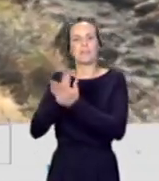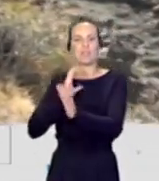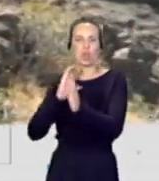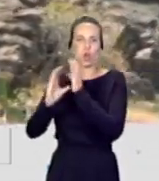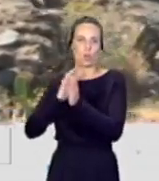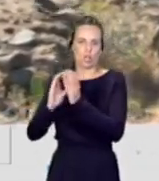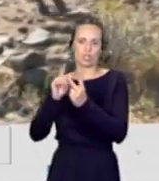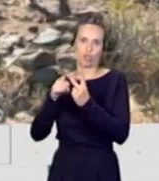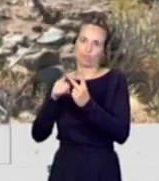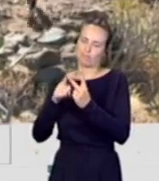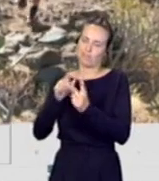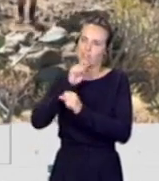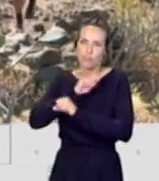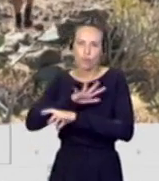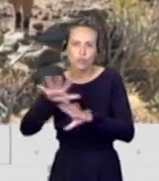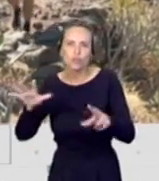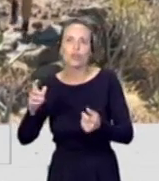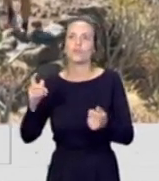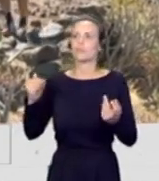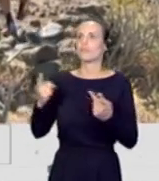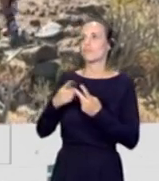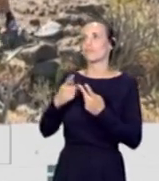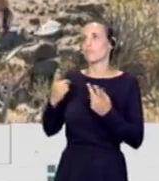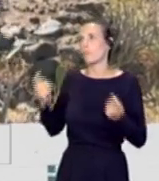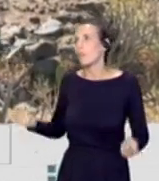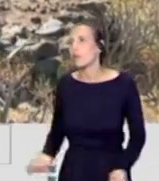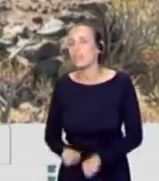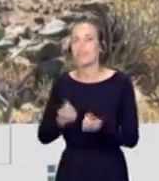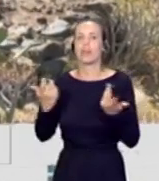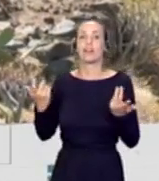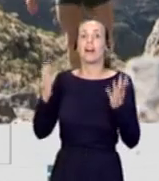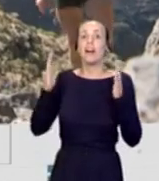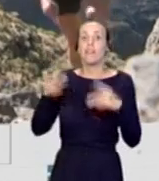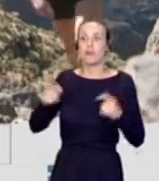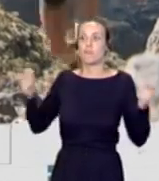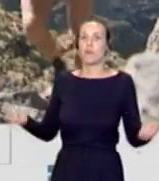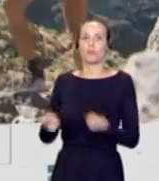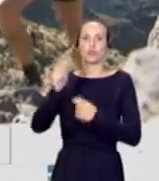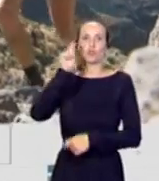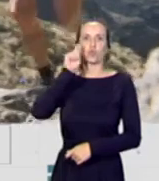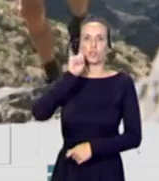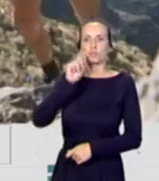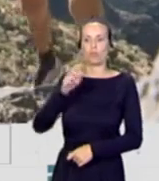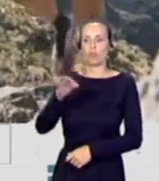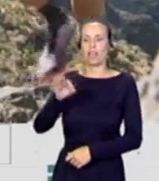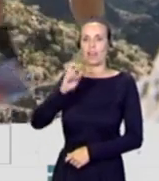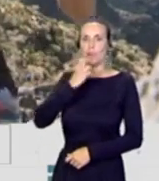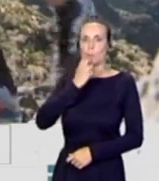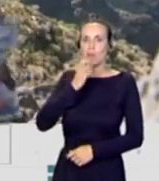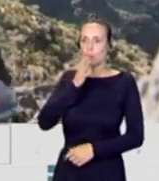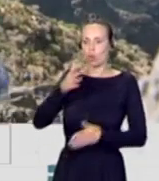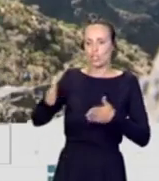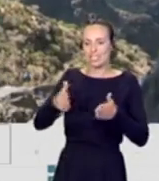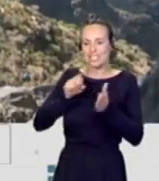medios, publicidad que sea de la prueba, que al final genera una promoción turística de la isla de La Gomera, de sus senderos, de su